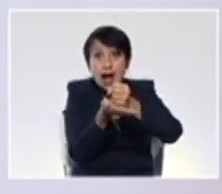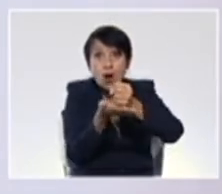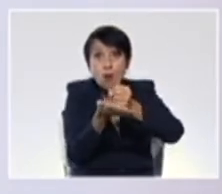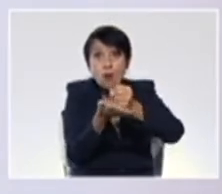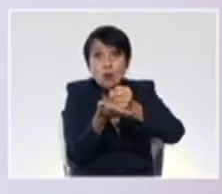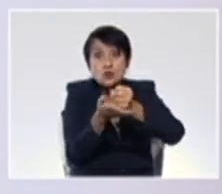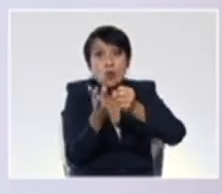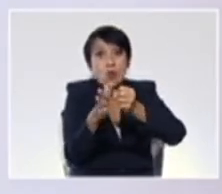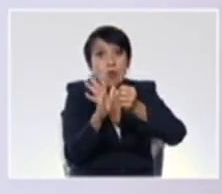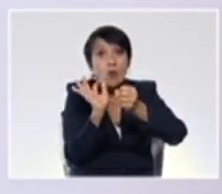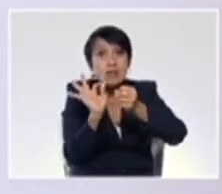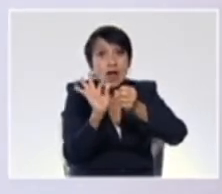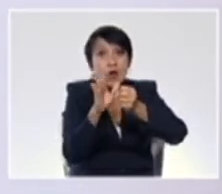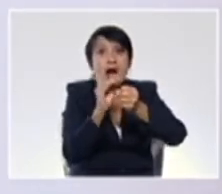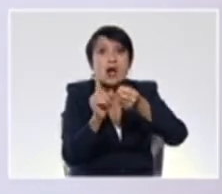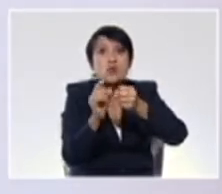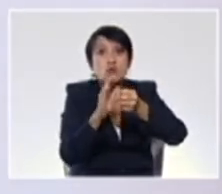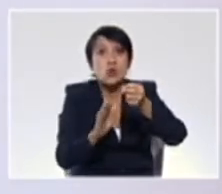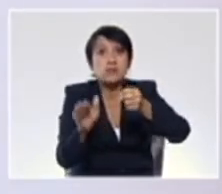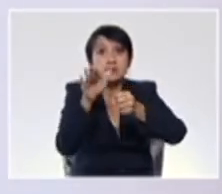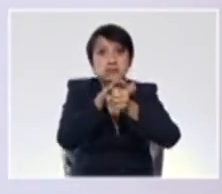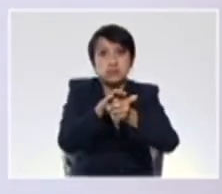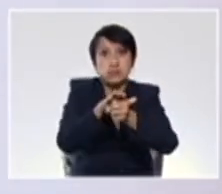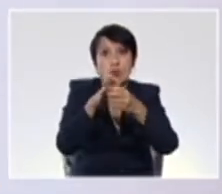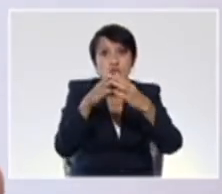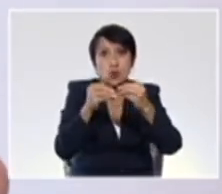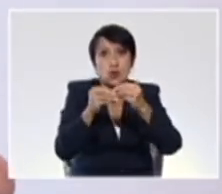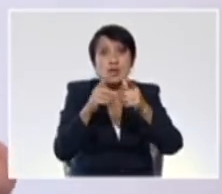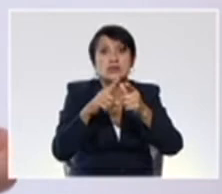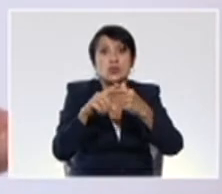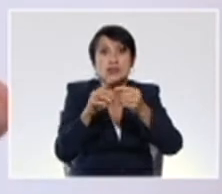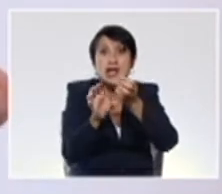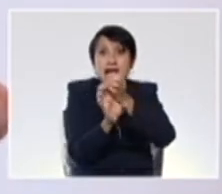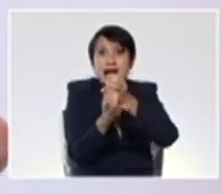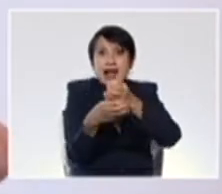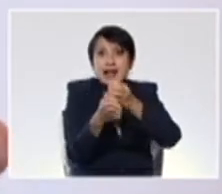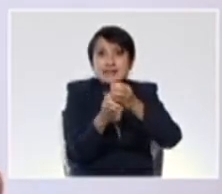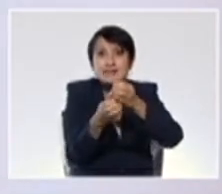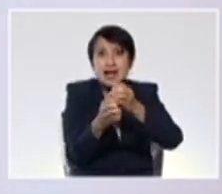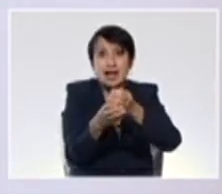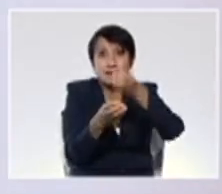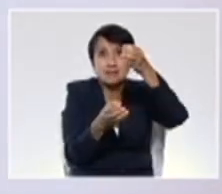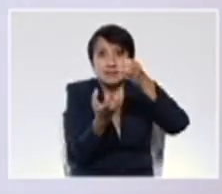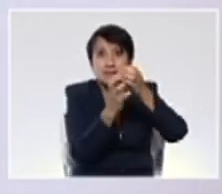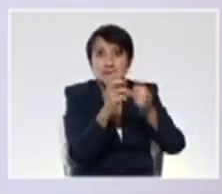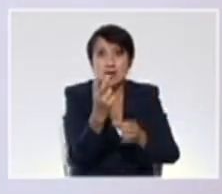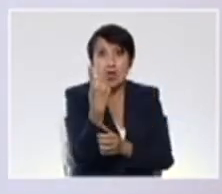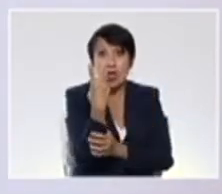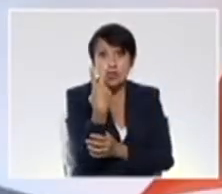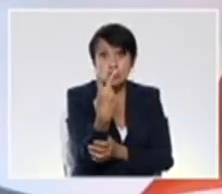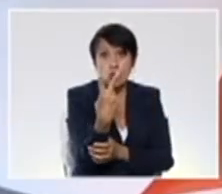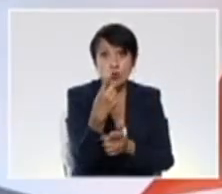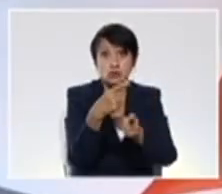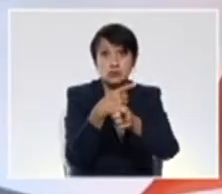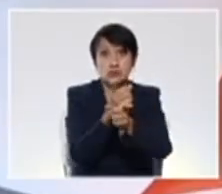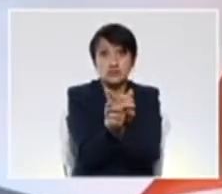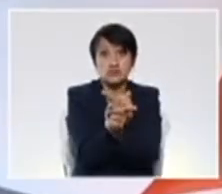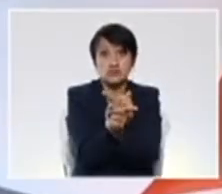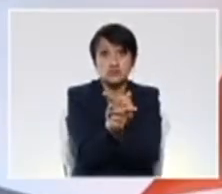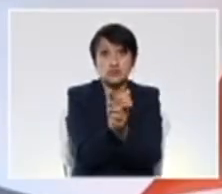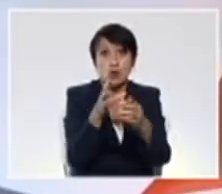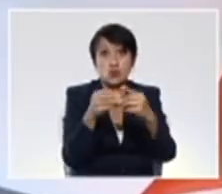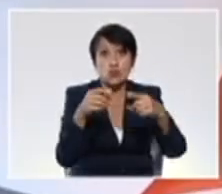¿verdad? Entonces yo me atreví a desarmarla para ustedes hoy. Fíjense que entonces las 2 cuchillas están fuera,